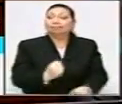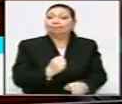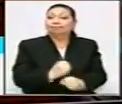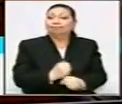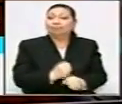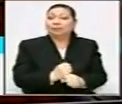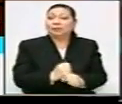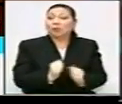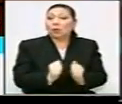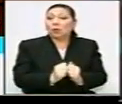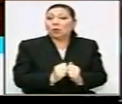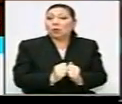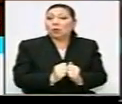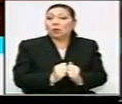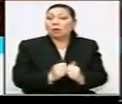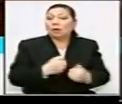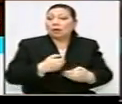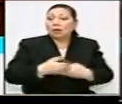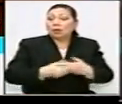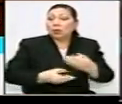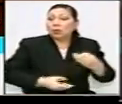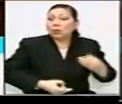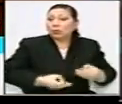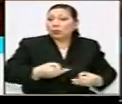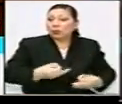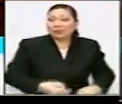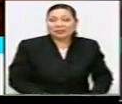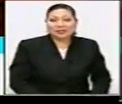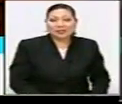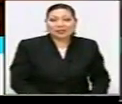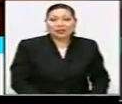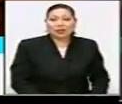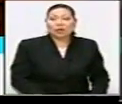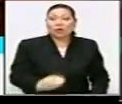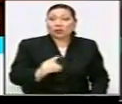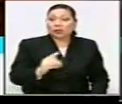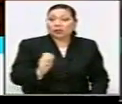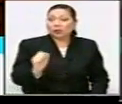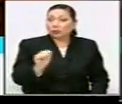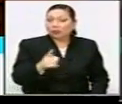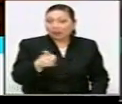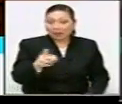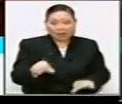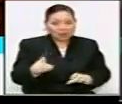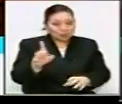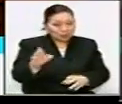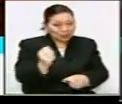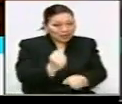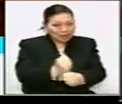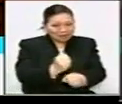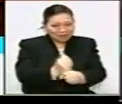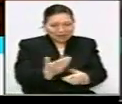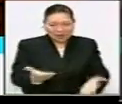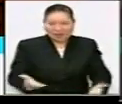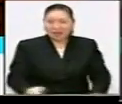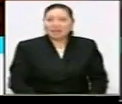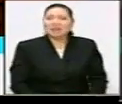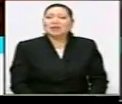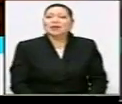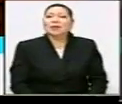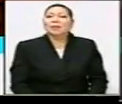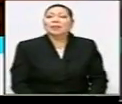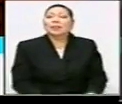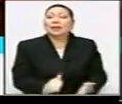trabajando o se está en un proceso judicial, que la Corte Suprema haga su chamba. Es decir,